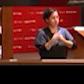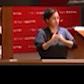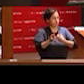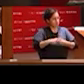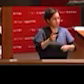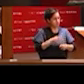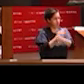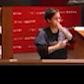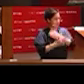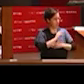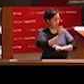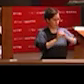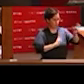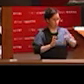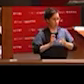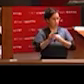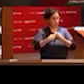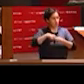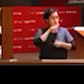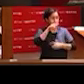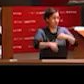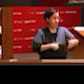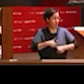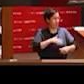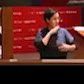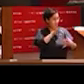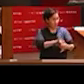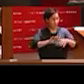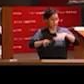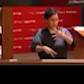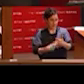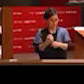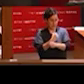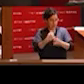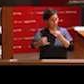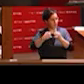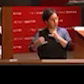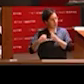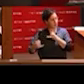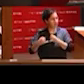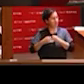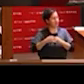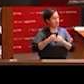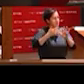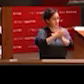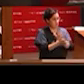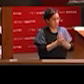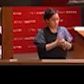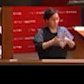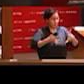todo tipo de discapacidades por la demanda de las líneas y y hemos